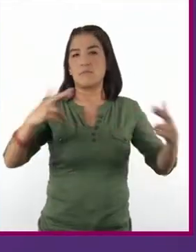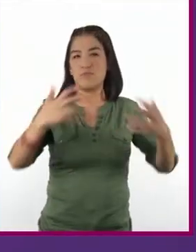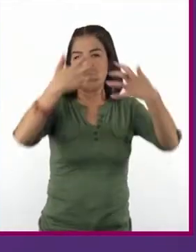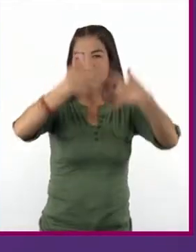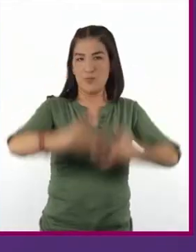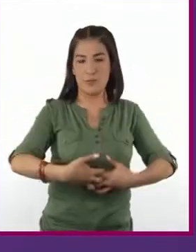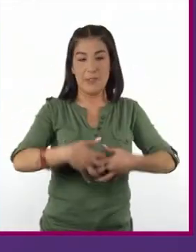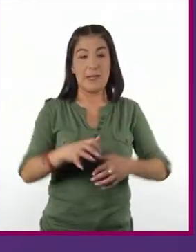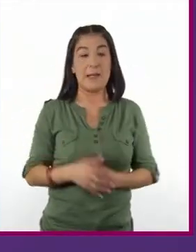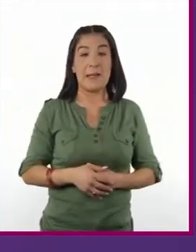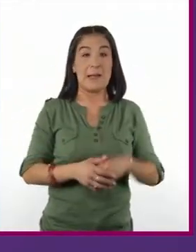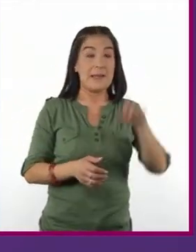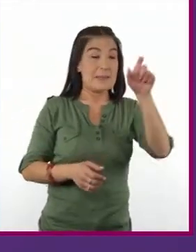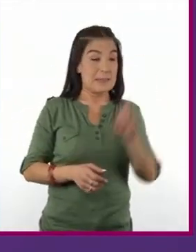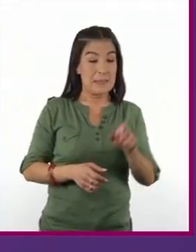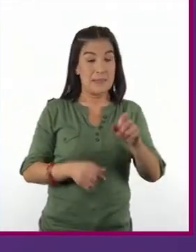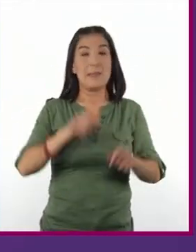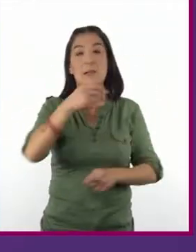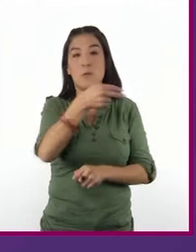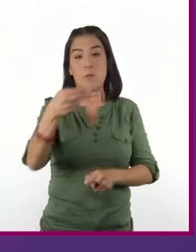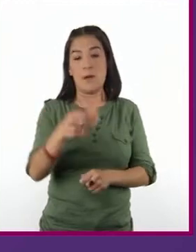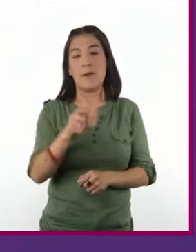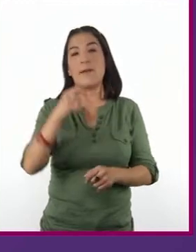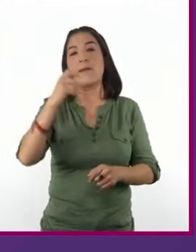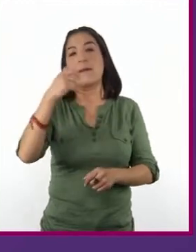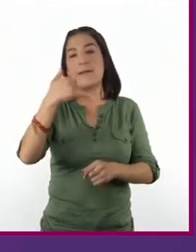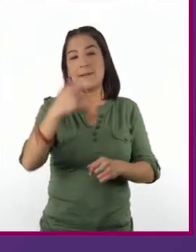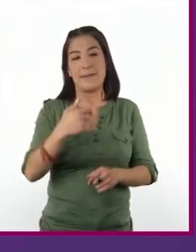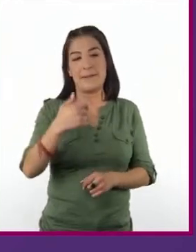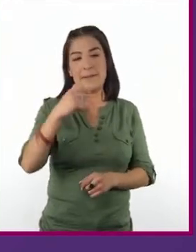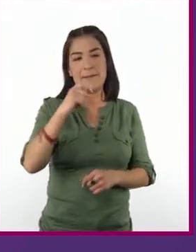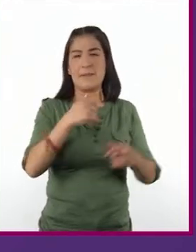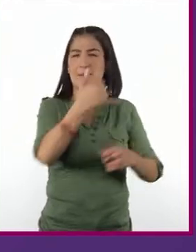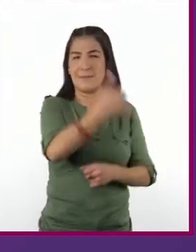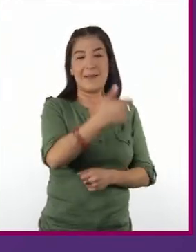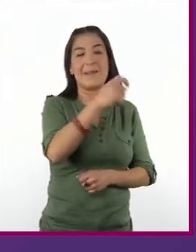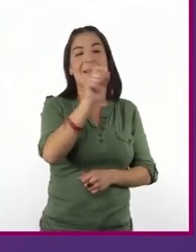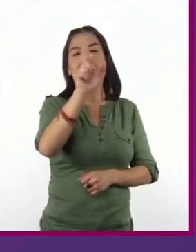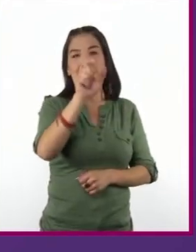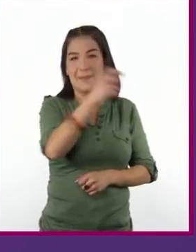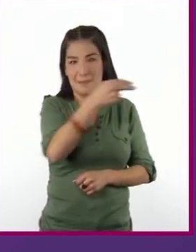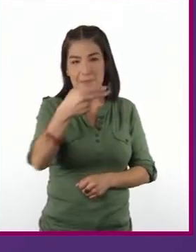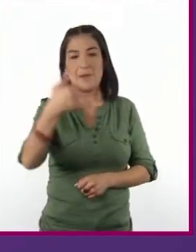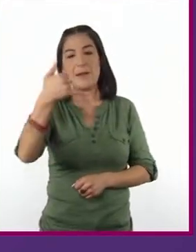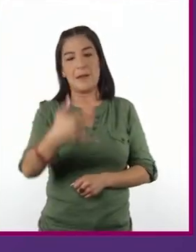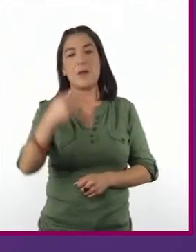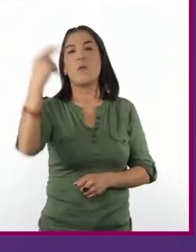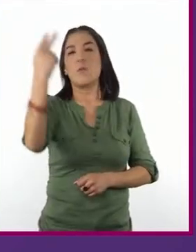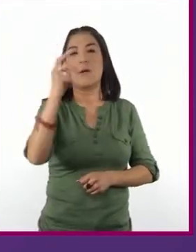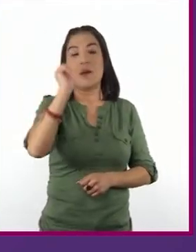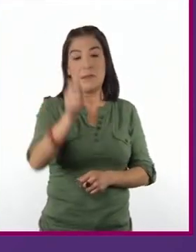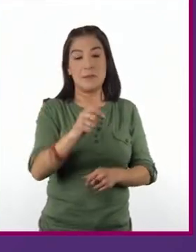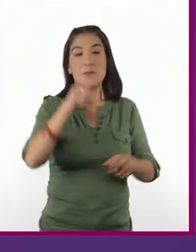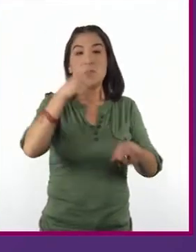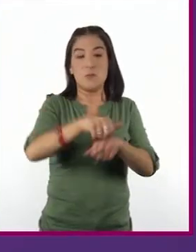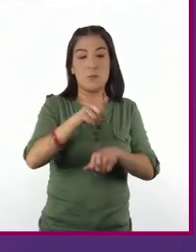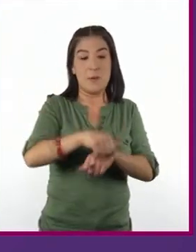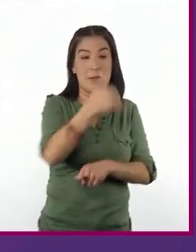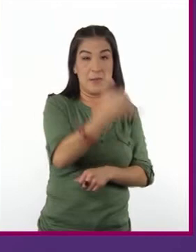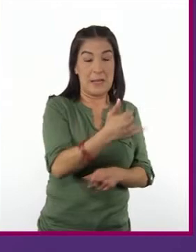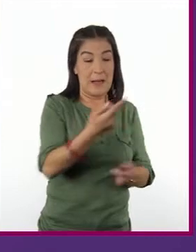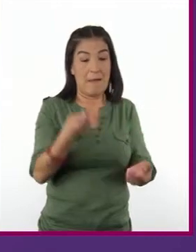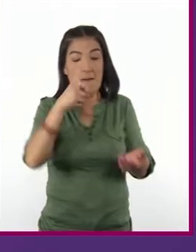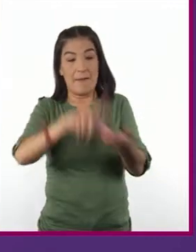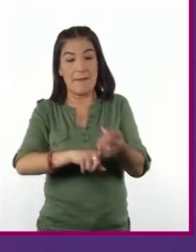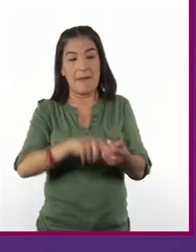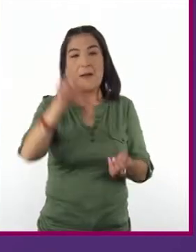Y es igual a x al cuadrado, donde x es el número que se introduce y y es